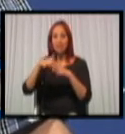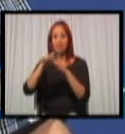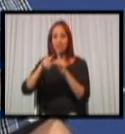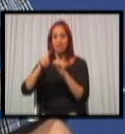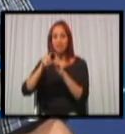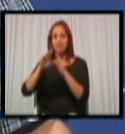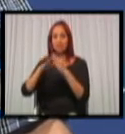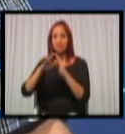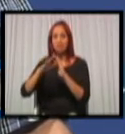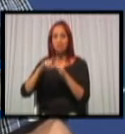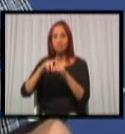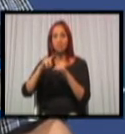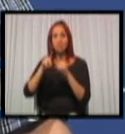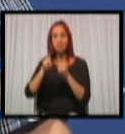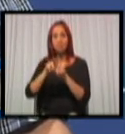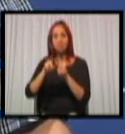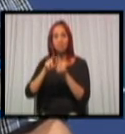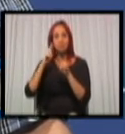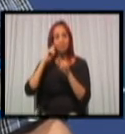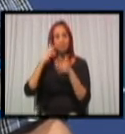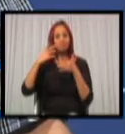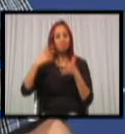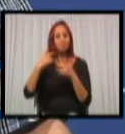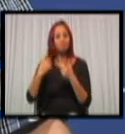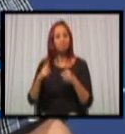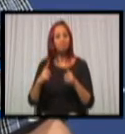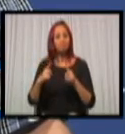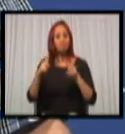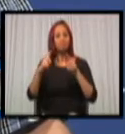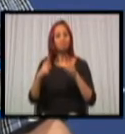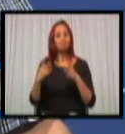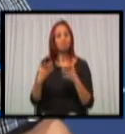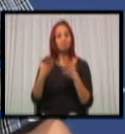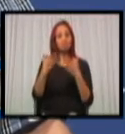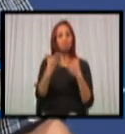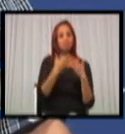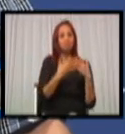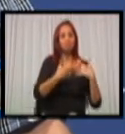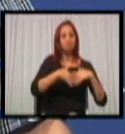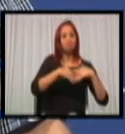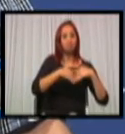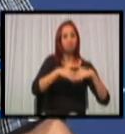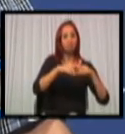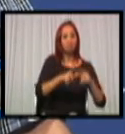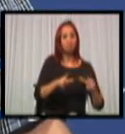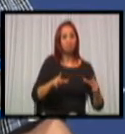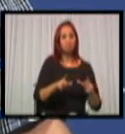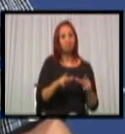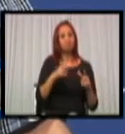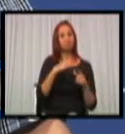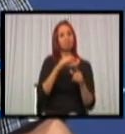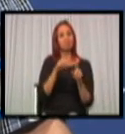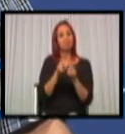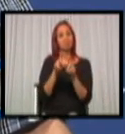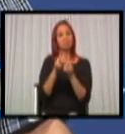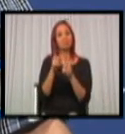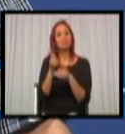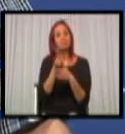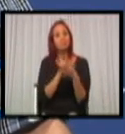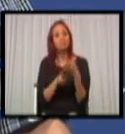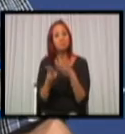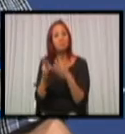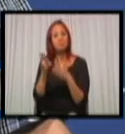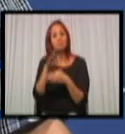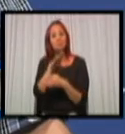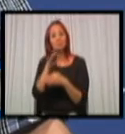comunidades y también vamos a lograr que se lleven algunas empresas a la zona y también que la universidad y